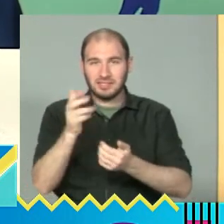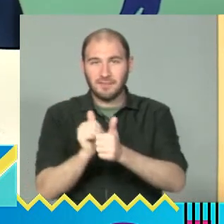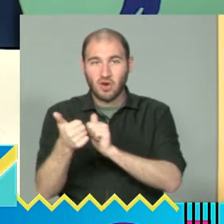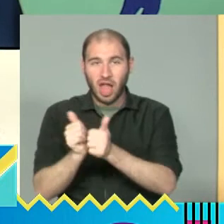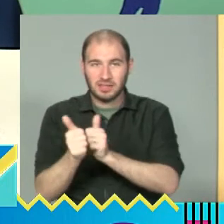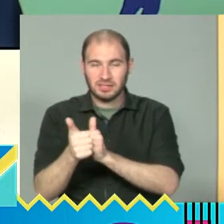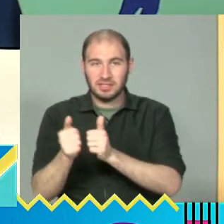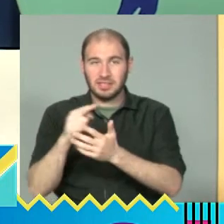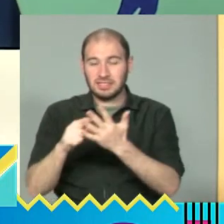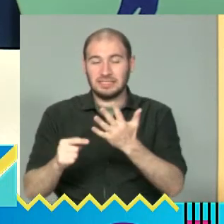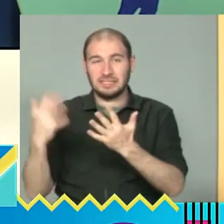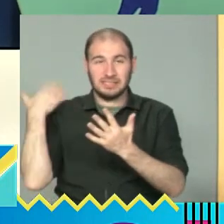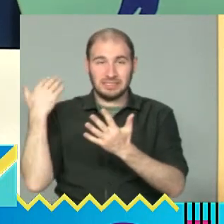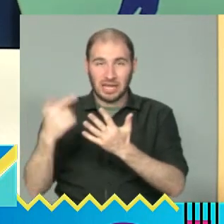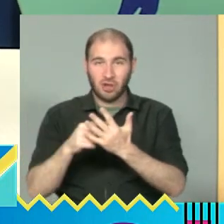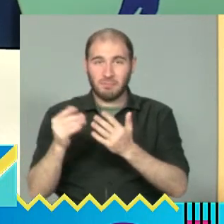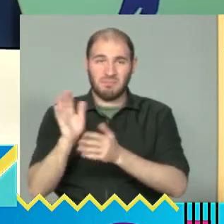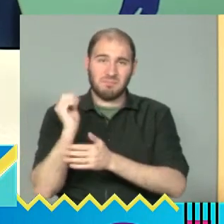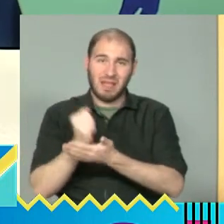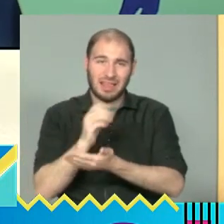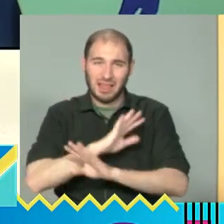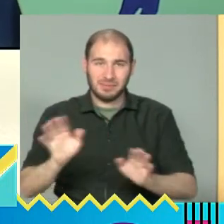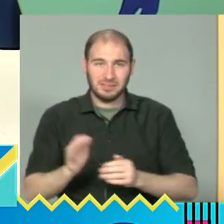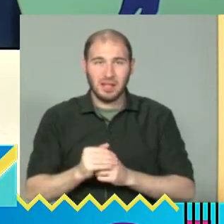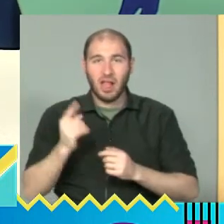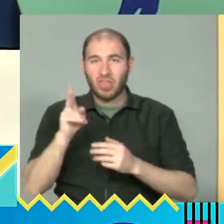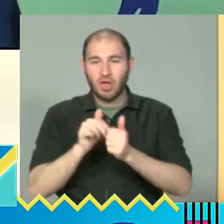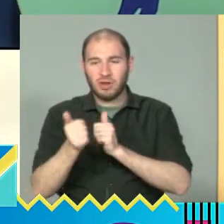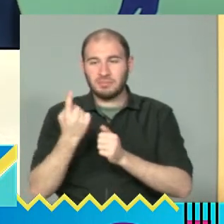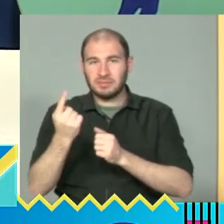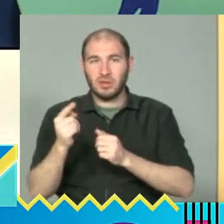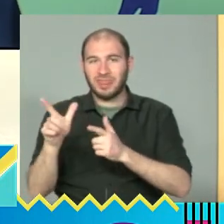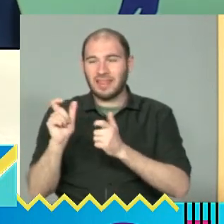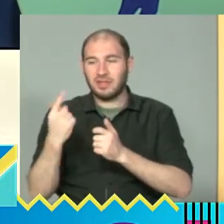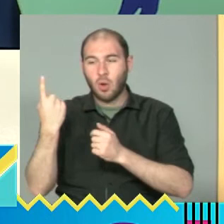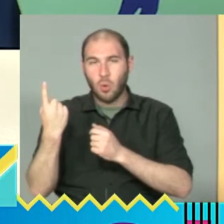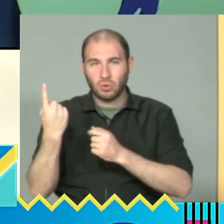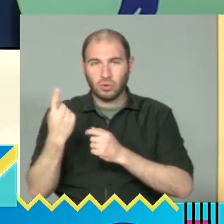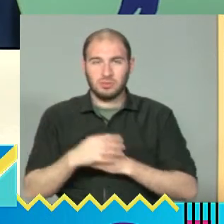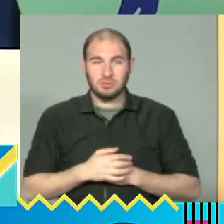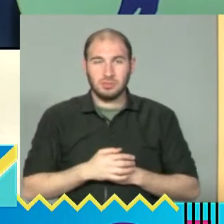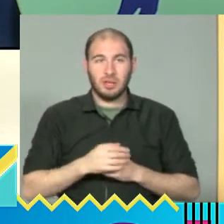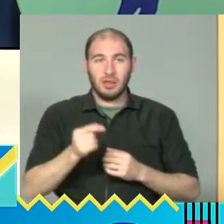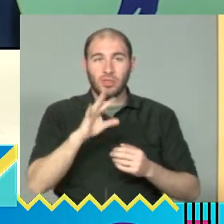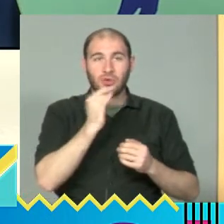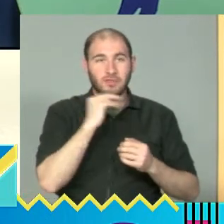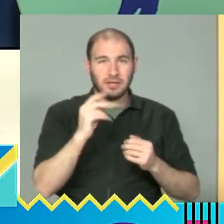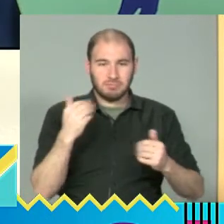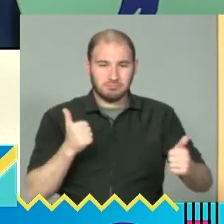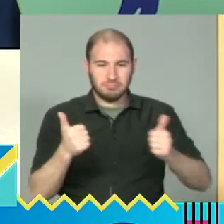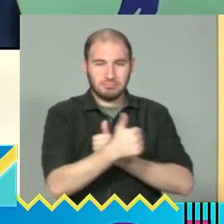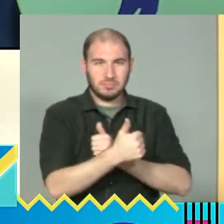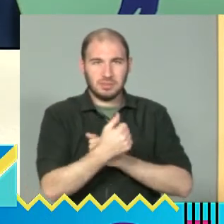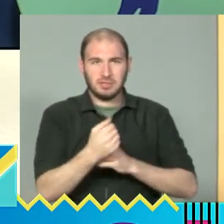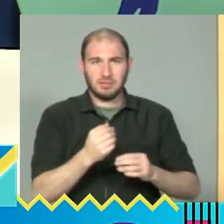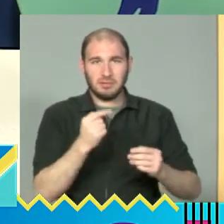que son los 3 números 5, o sea, son todos de marca nada más, 2 volantes más y un solo delantero. Y él si saca a Duhovne y pone a otro, lo que va a hacer